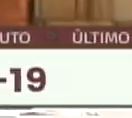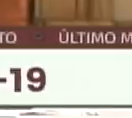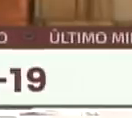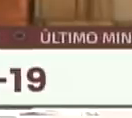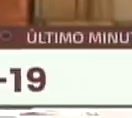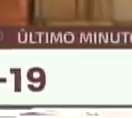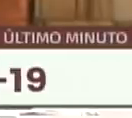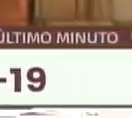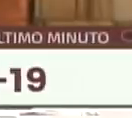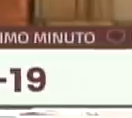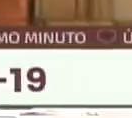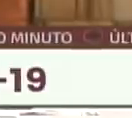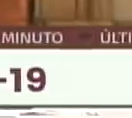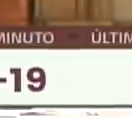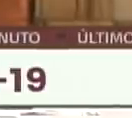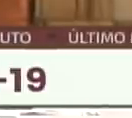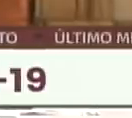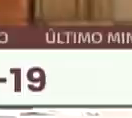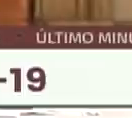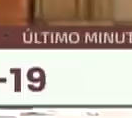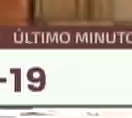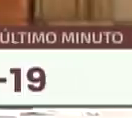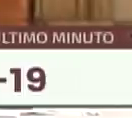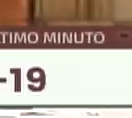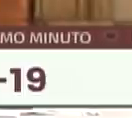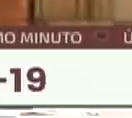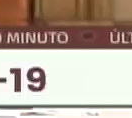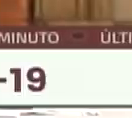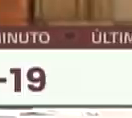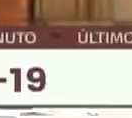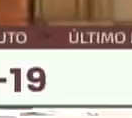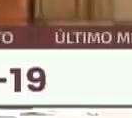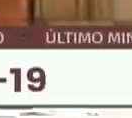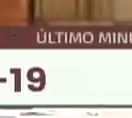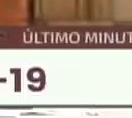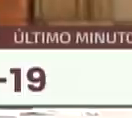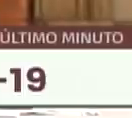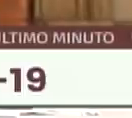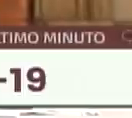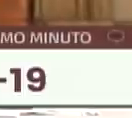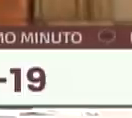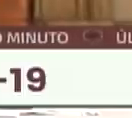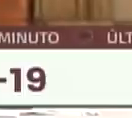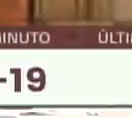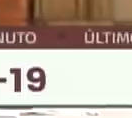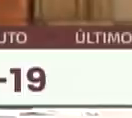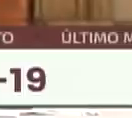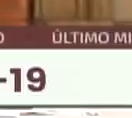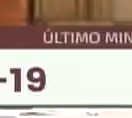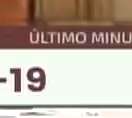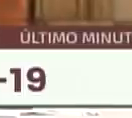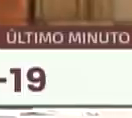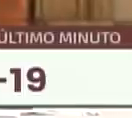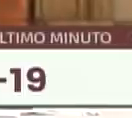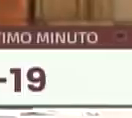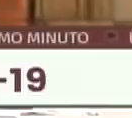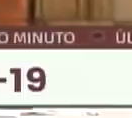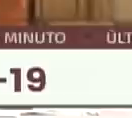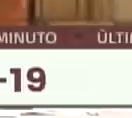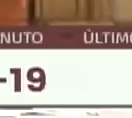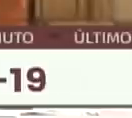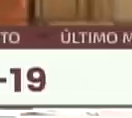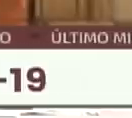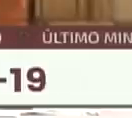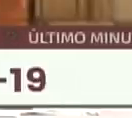de la efectividad de la mascarilla para prevenir cualquier forma de contagio de kobe 19